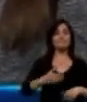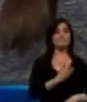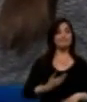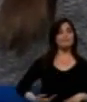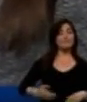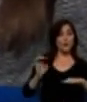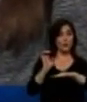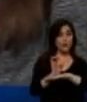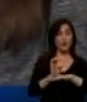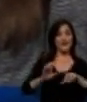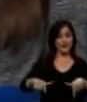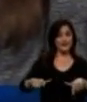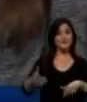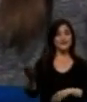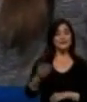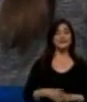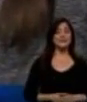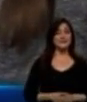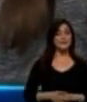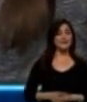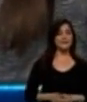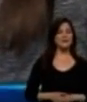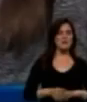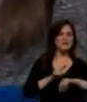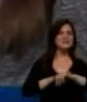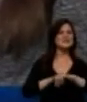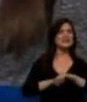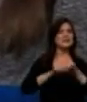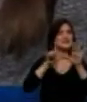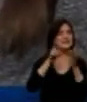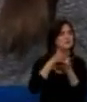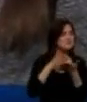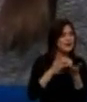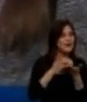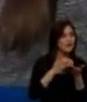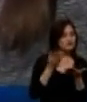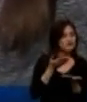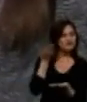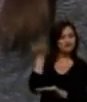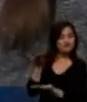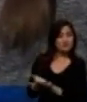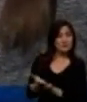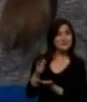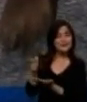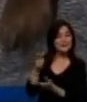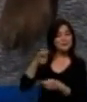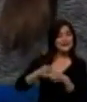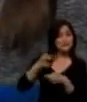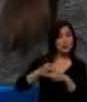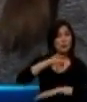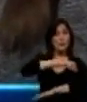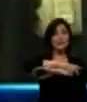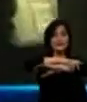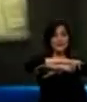de la República de Lenín Moreno. Él cerca de las 19 horas 30 hizo su arribo ya a la Plaza Grande, específicamente al balcón